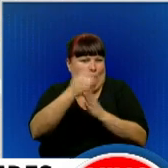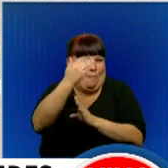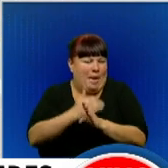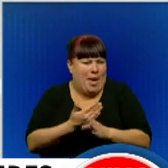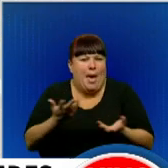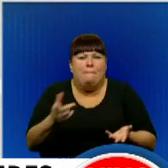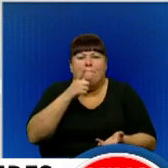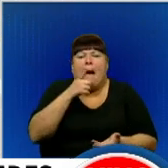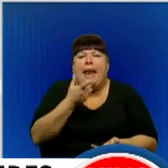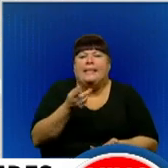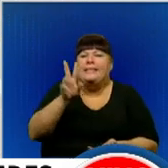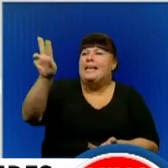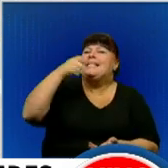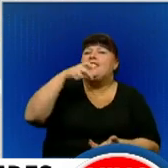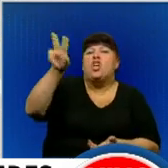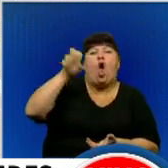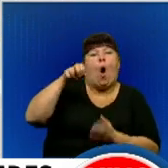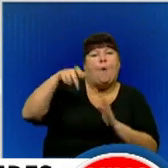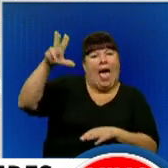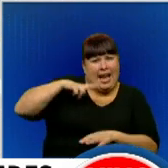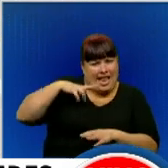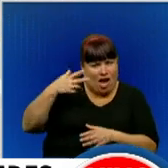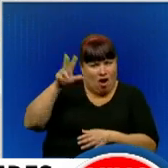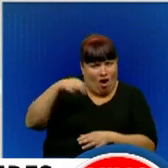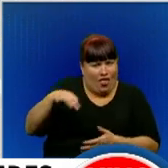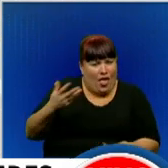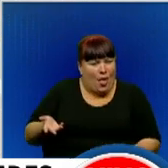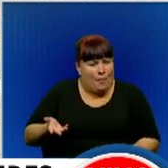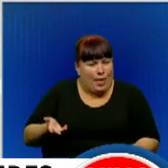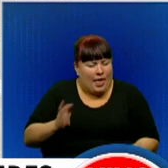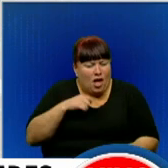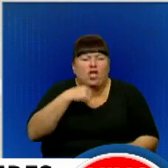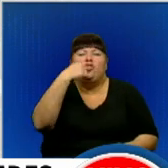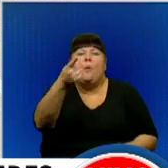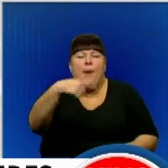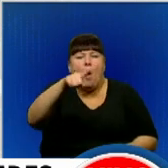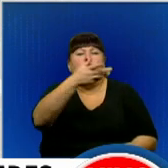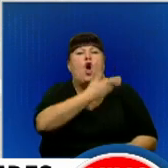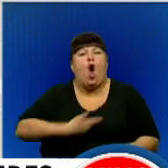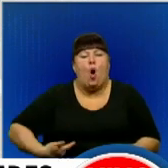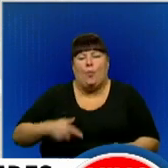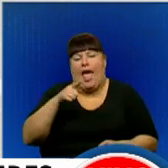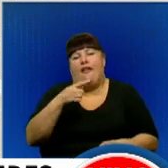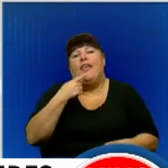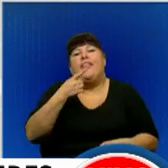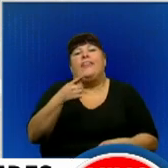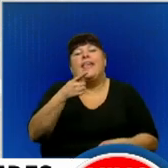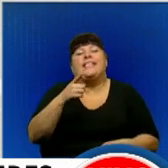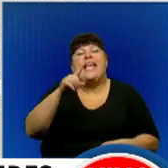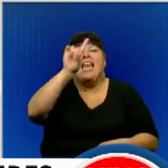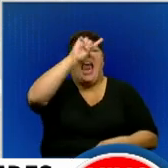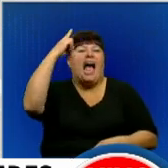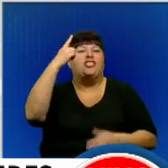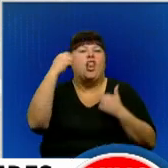pero parece que cobrarle más a los que más tienen la pregunta es al gobierno auto denominado nacional